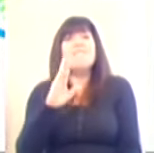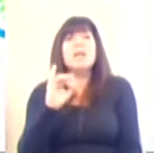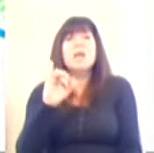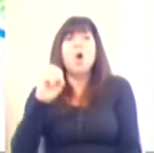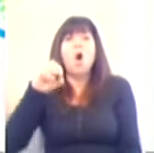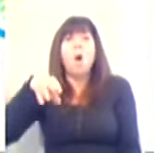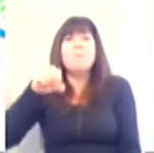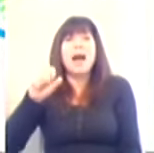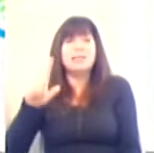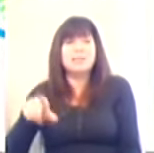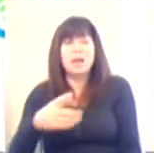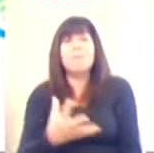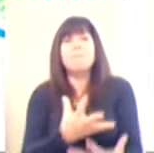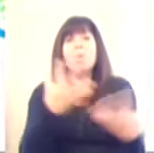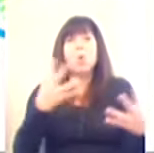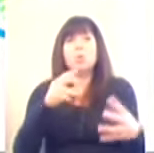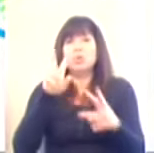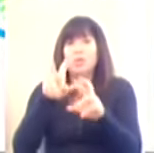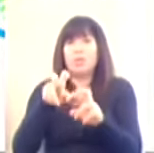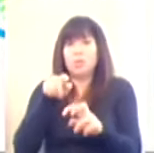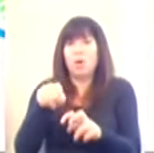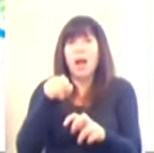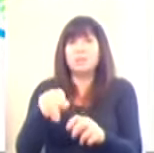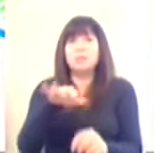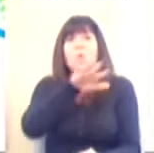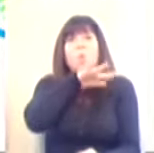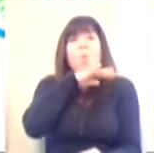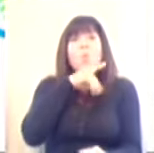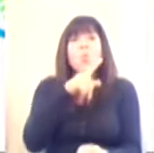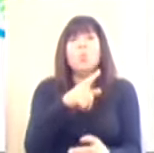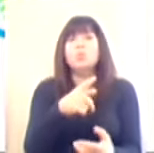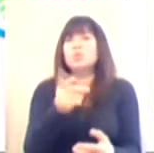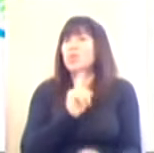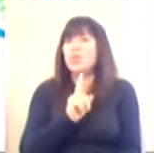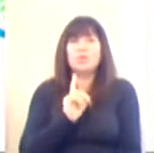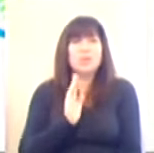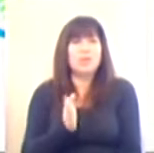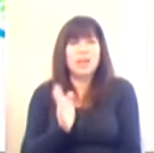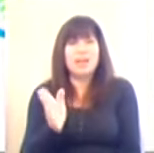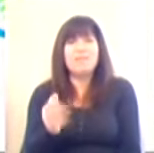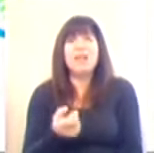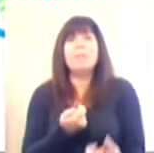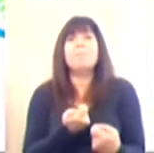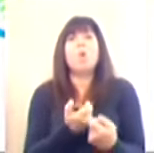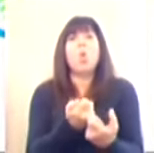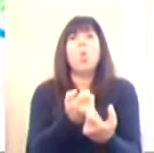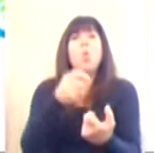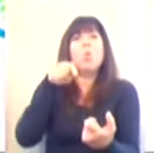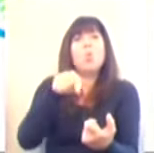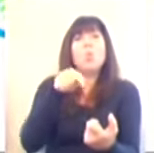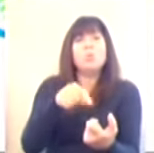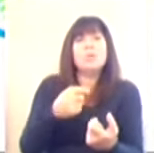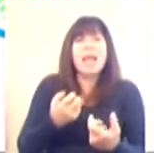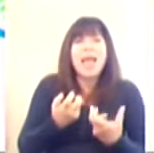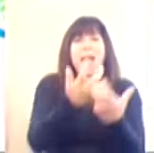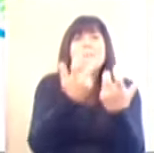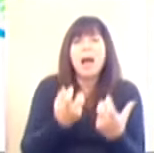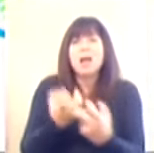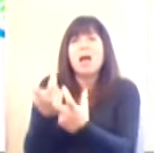en muchos de estos casos, no en todos, un uso no sostenible y que produce, ¿no es cierto?, esas emanaciones